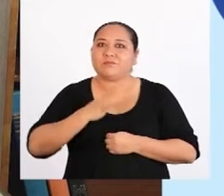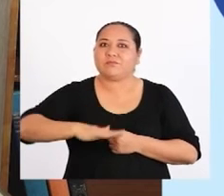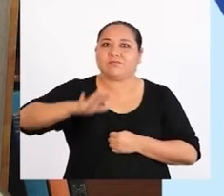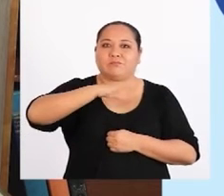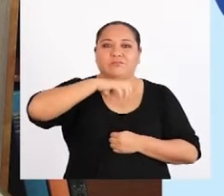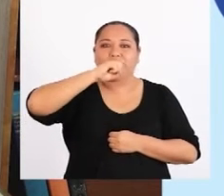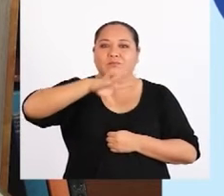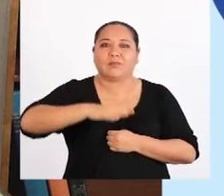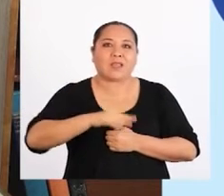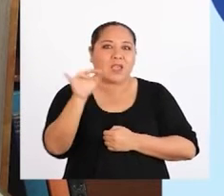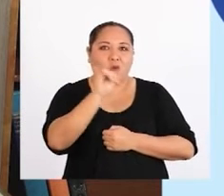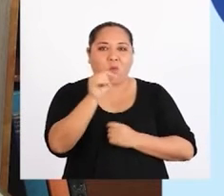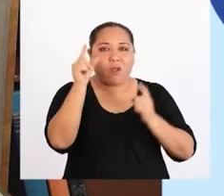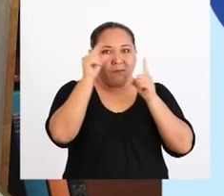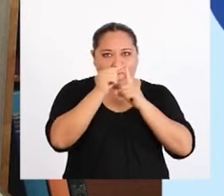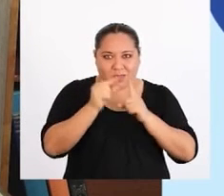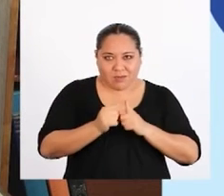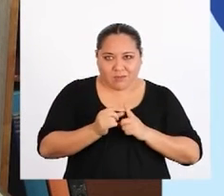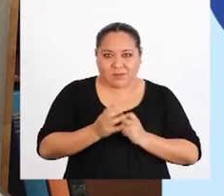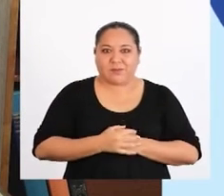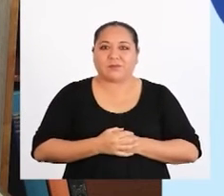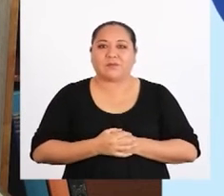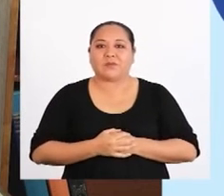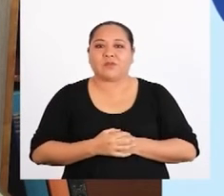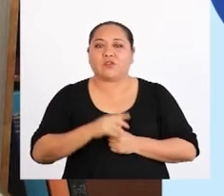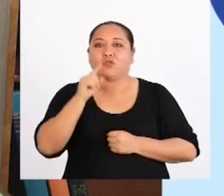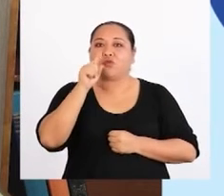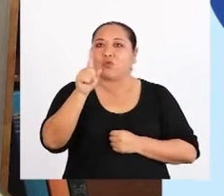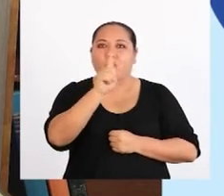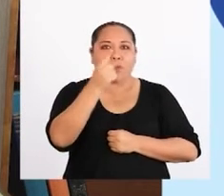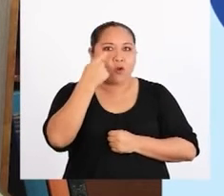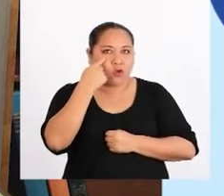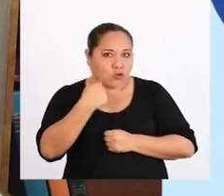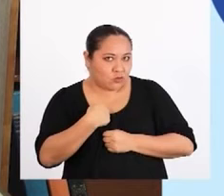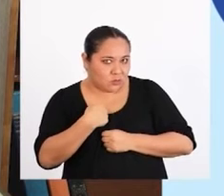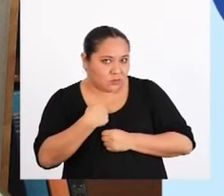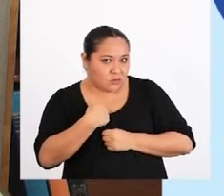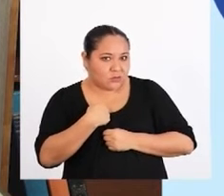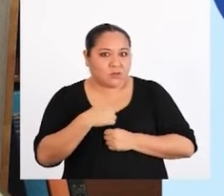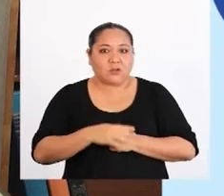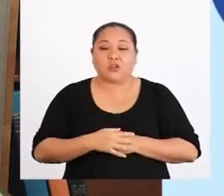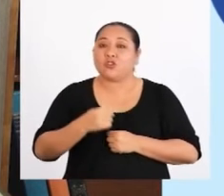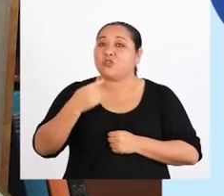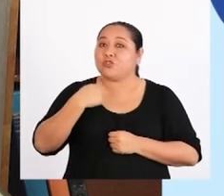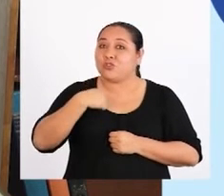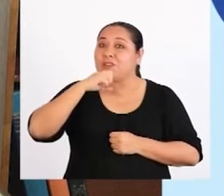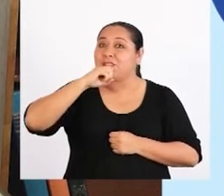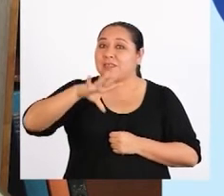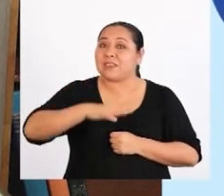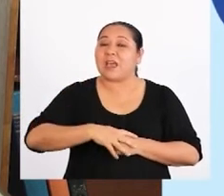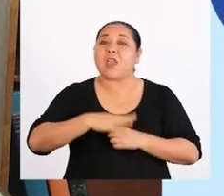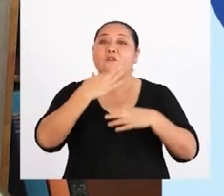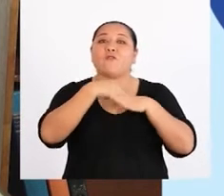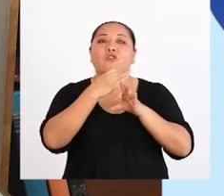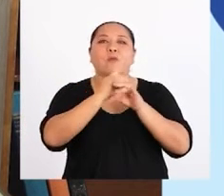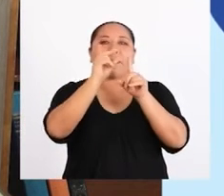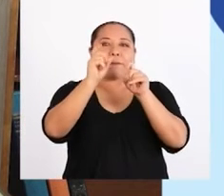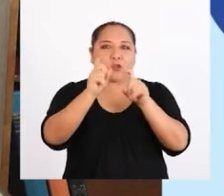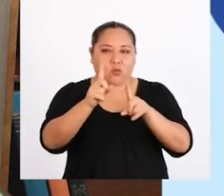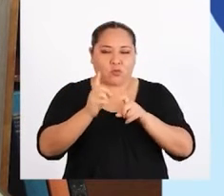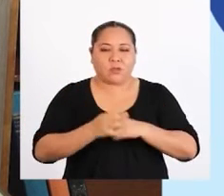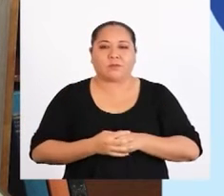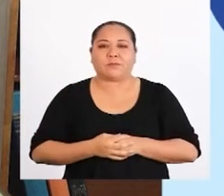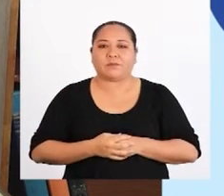Todos diremos las mismas palabras. Tú no me conoces. Yo las diré en forma de